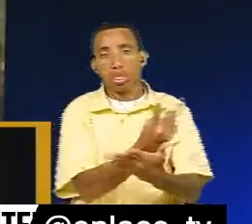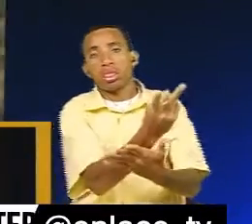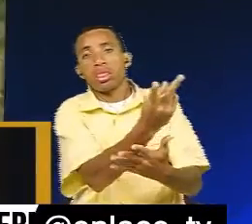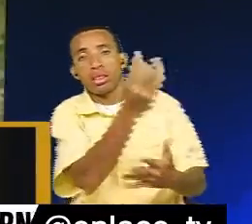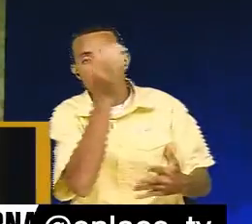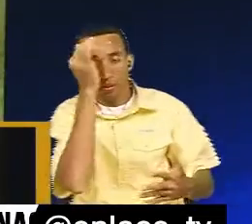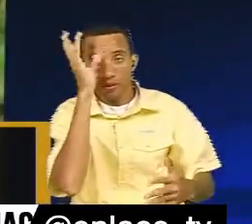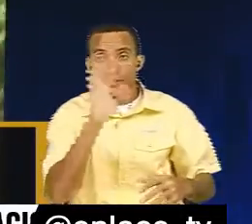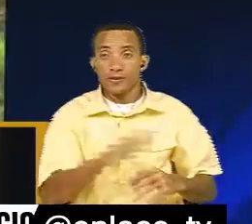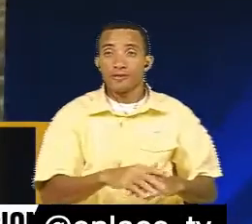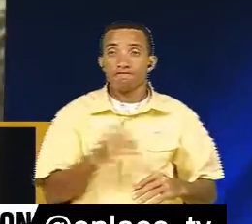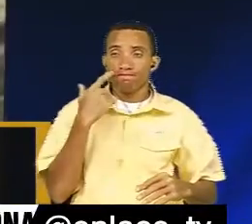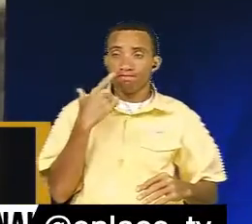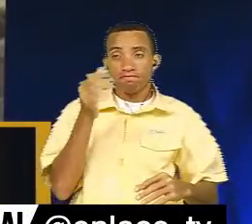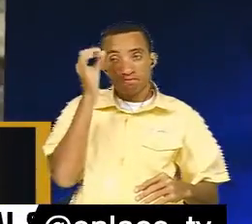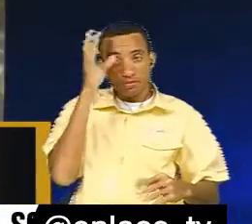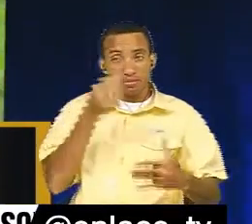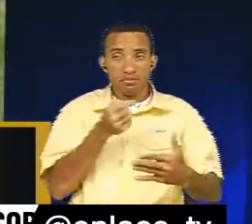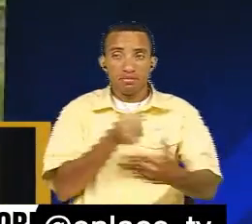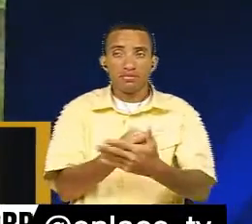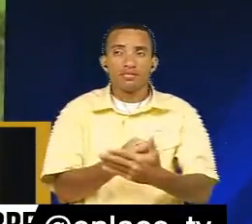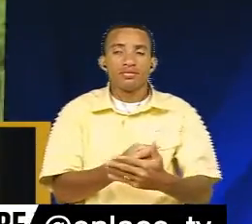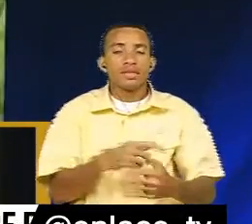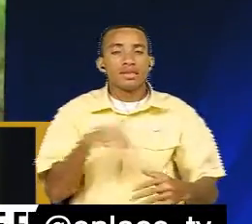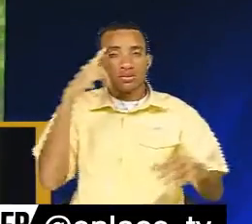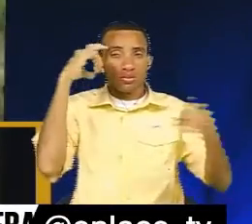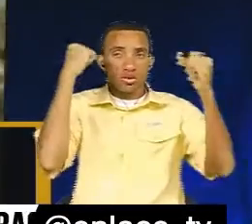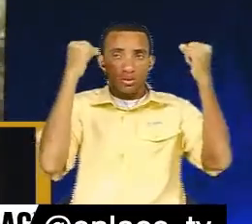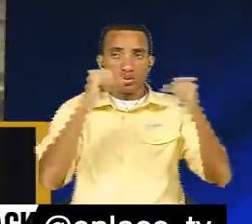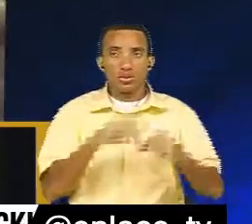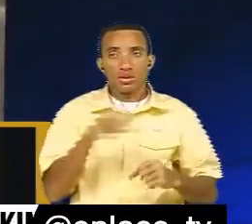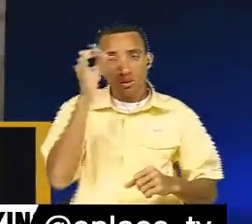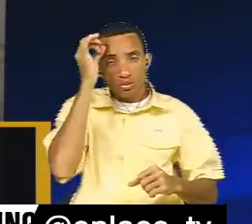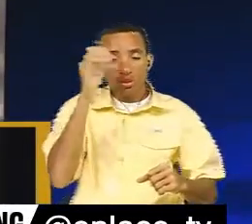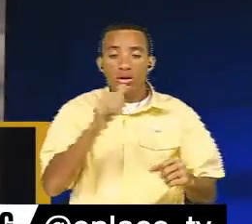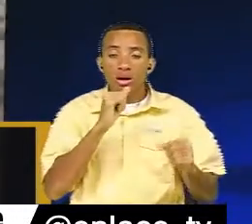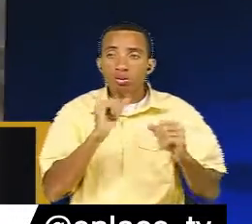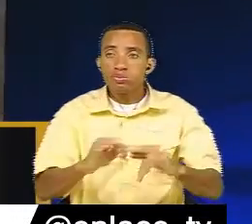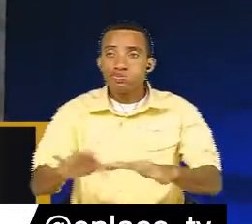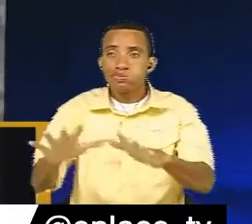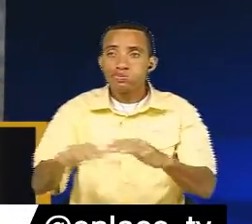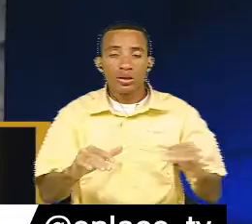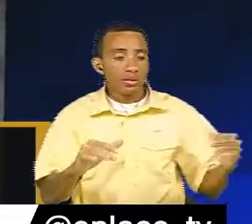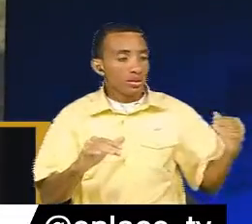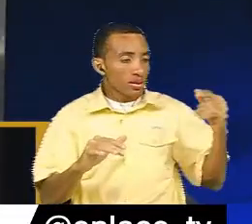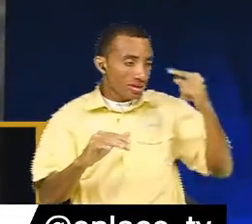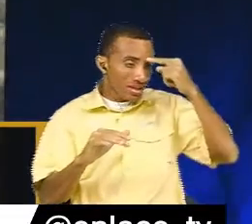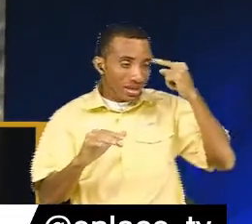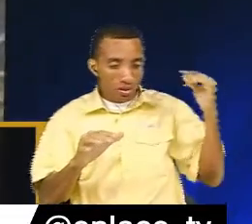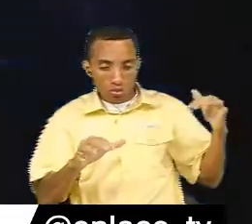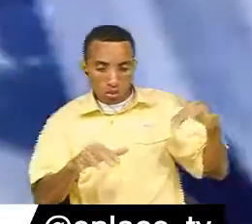puede causar accidente y les preocupa que llegue a vertientes hídricas de la zona. Por eso, el llamado urgente a la